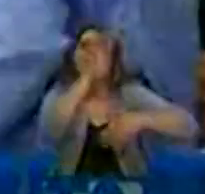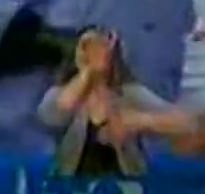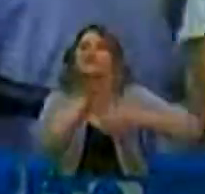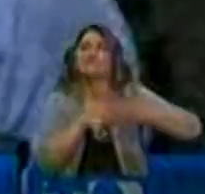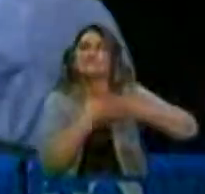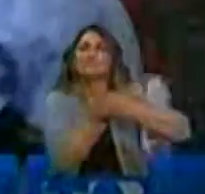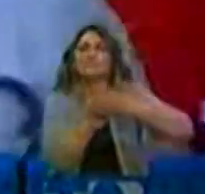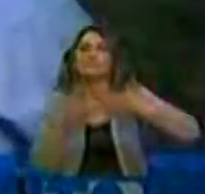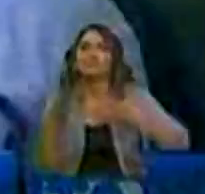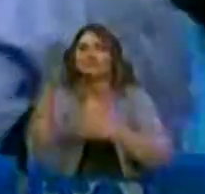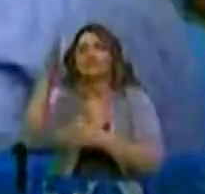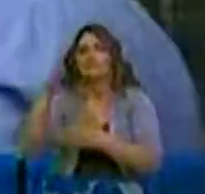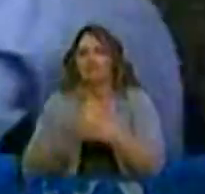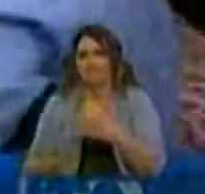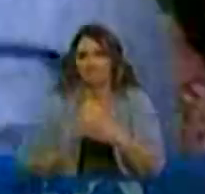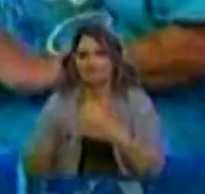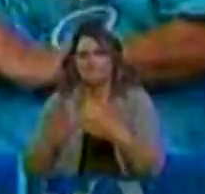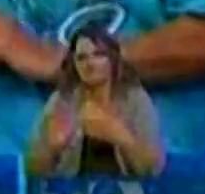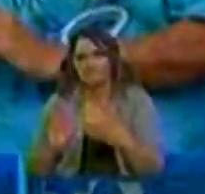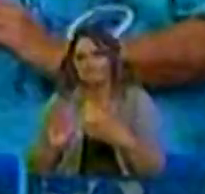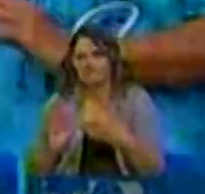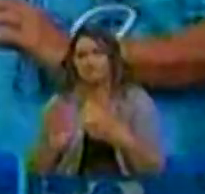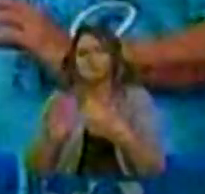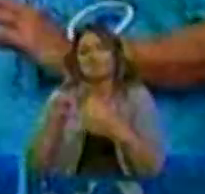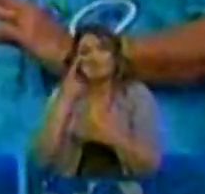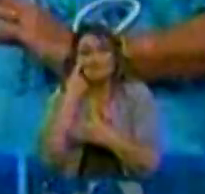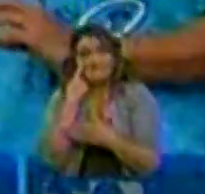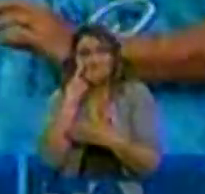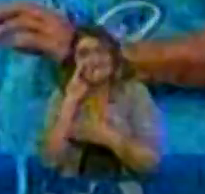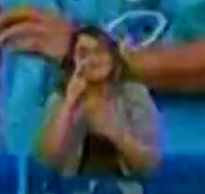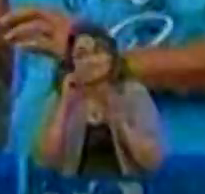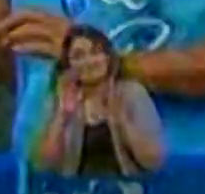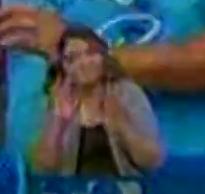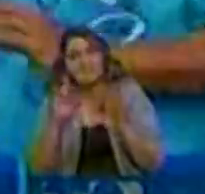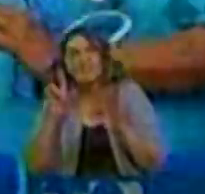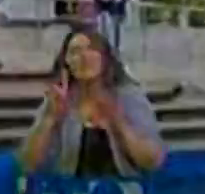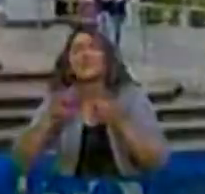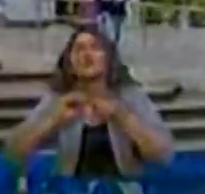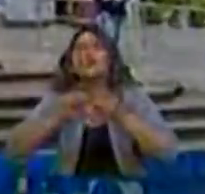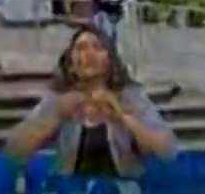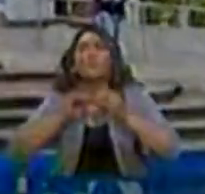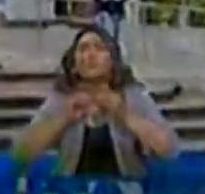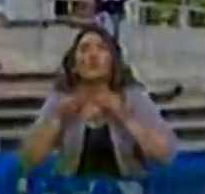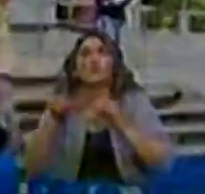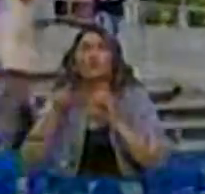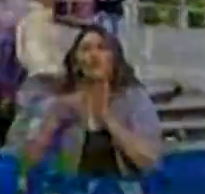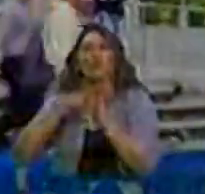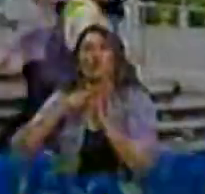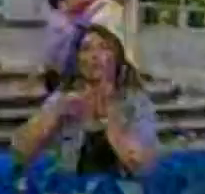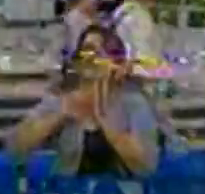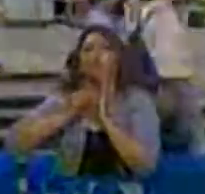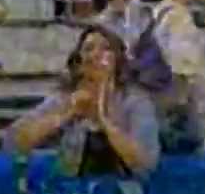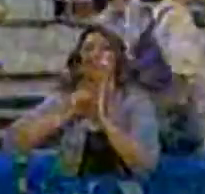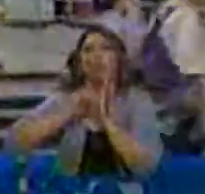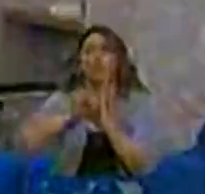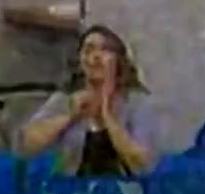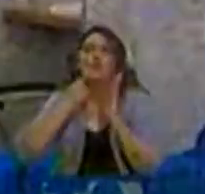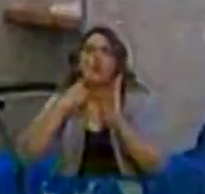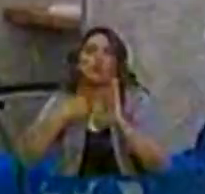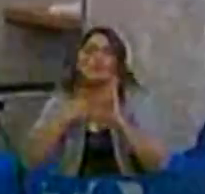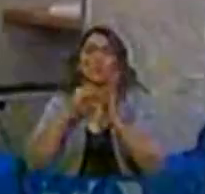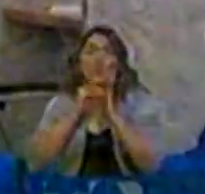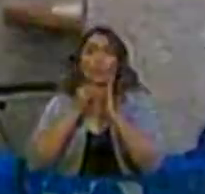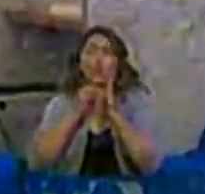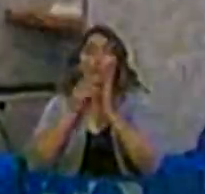Las mismas que están relacionadas con el noveno dígito del registro único de contribuyentes. Así, por ejemplo, si su RUC termina en cero, su